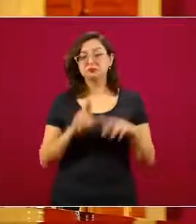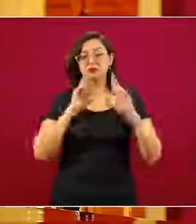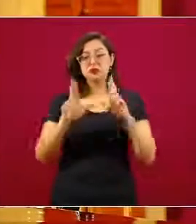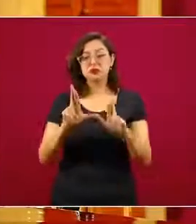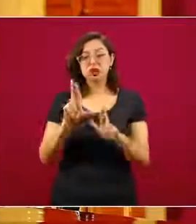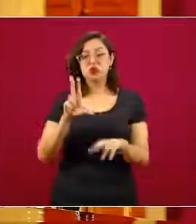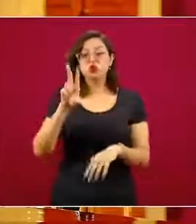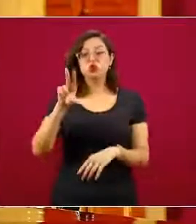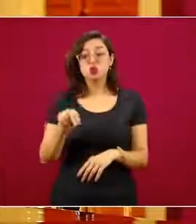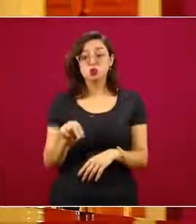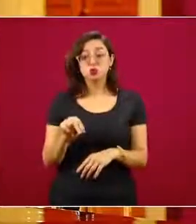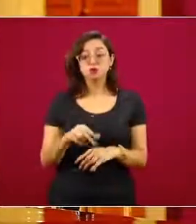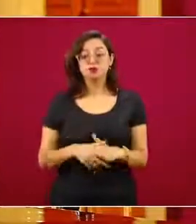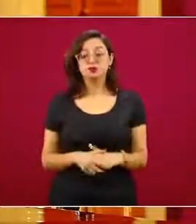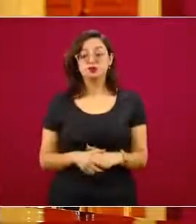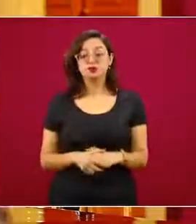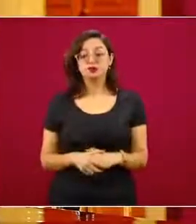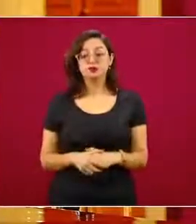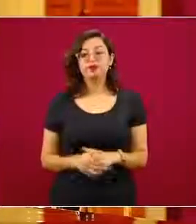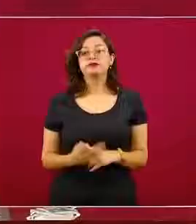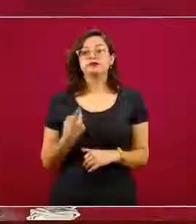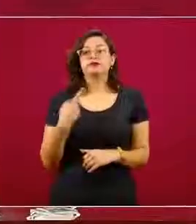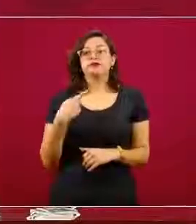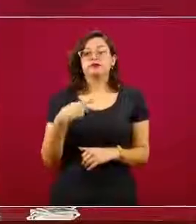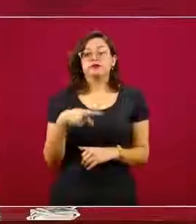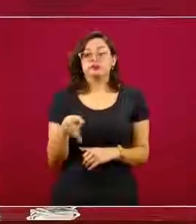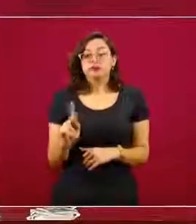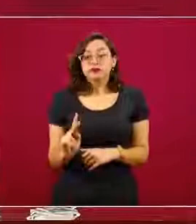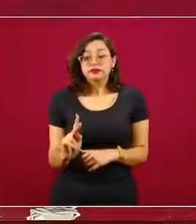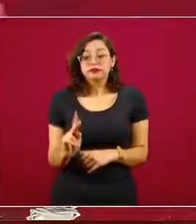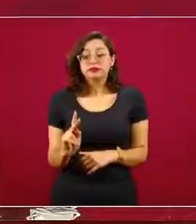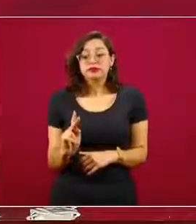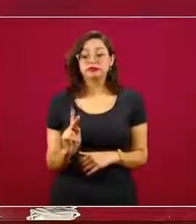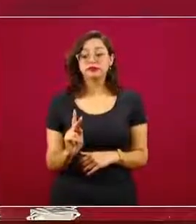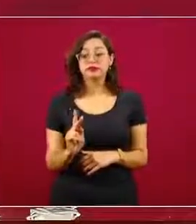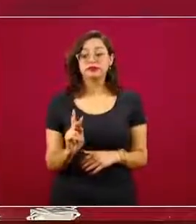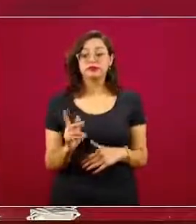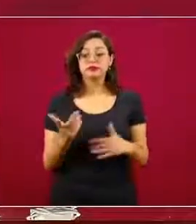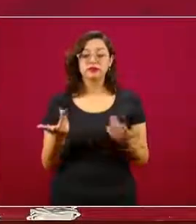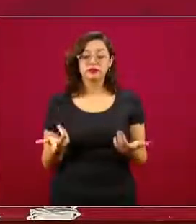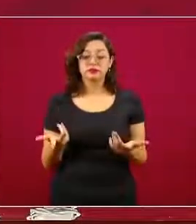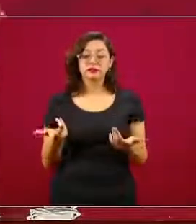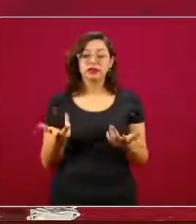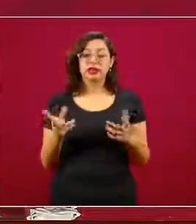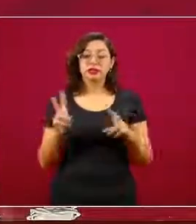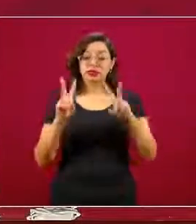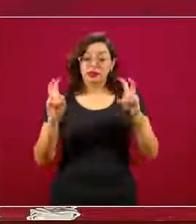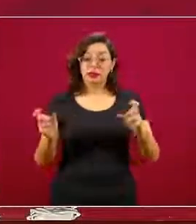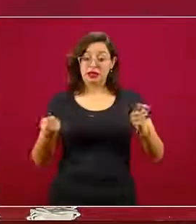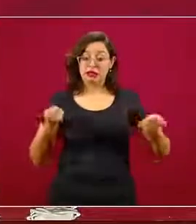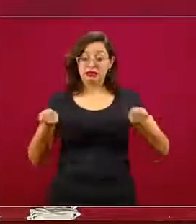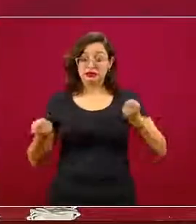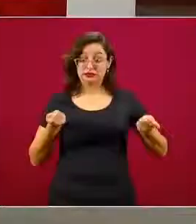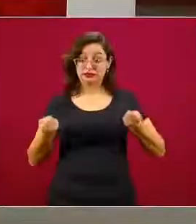negativa. Sin embargo, en términos de la contención, el propósito de la contención es evitar la